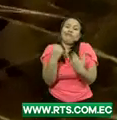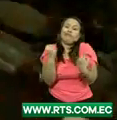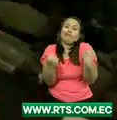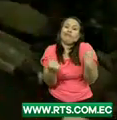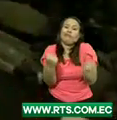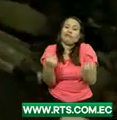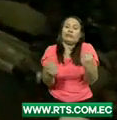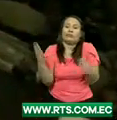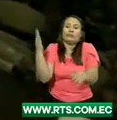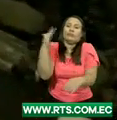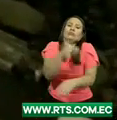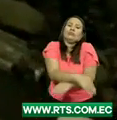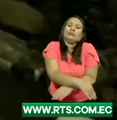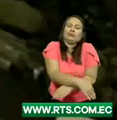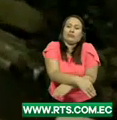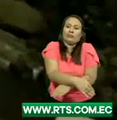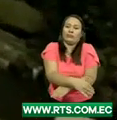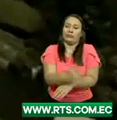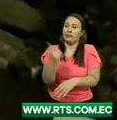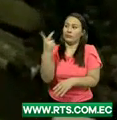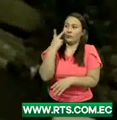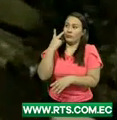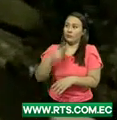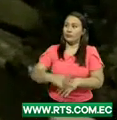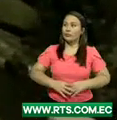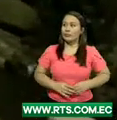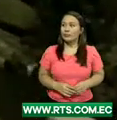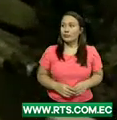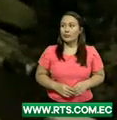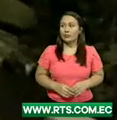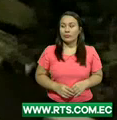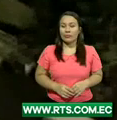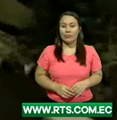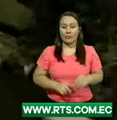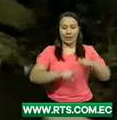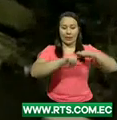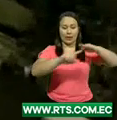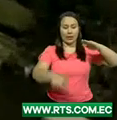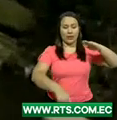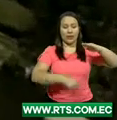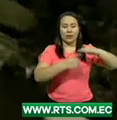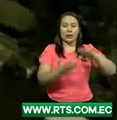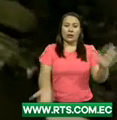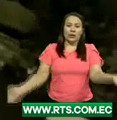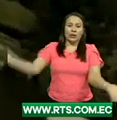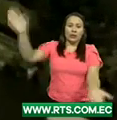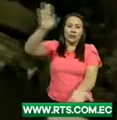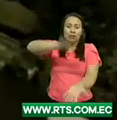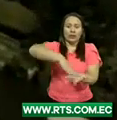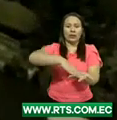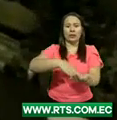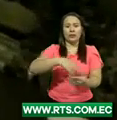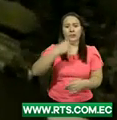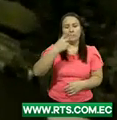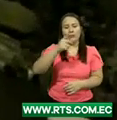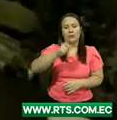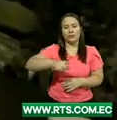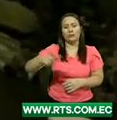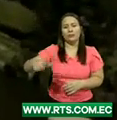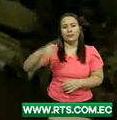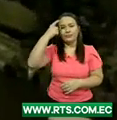vehículo se encontraba en el río con las llantas hacia arriba en el interior estaban dos